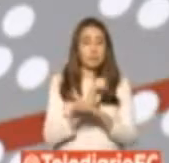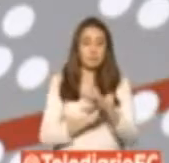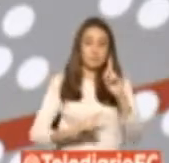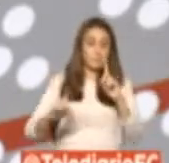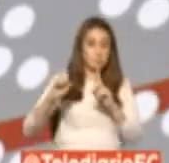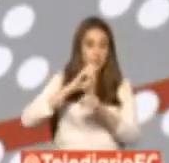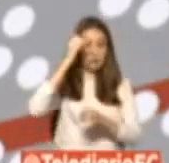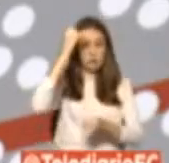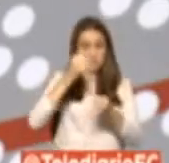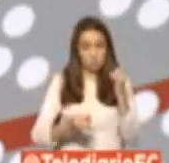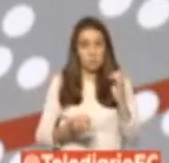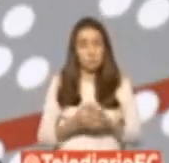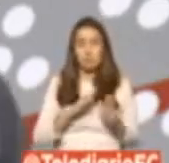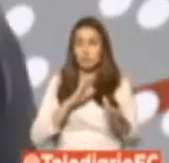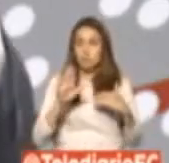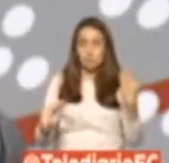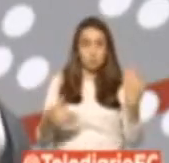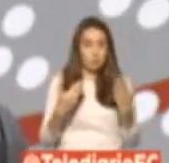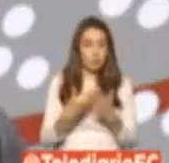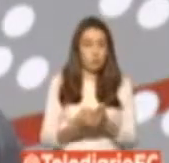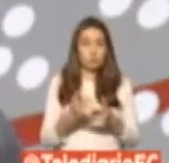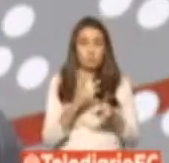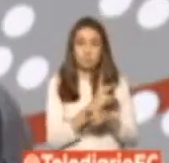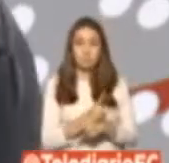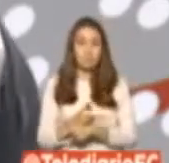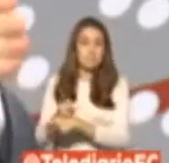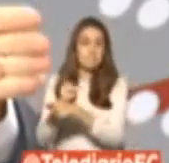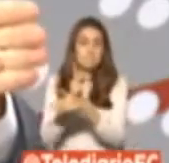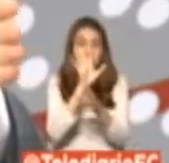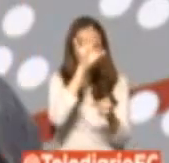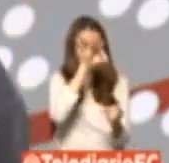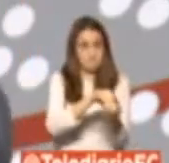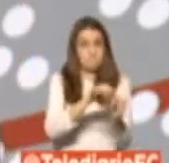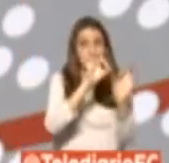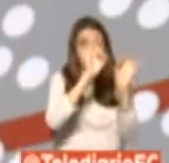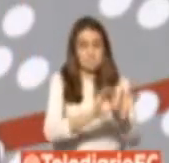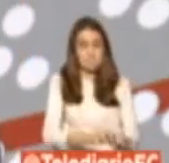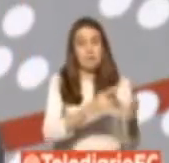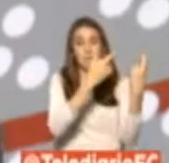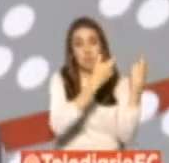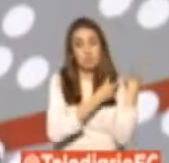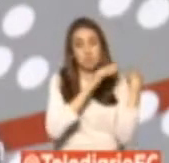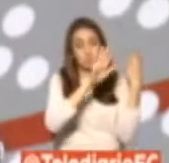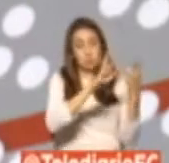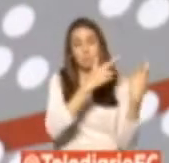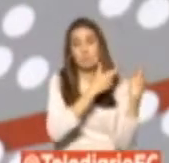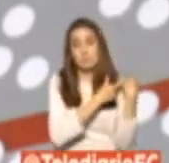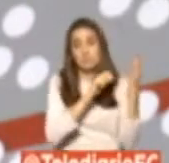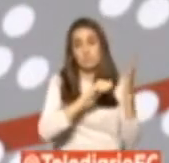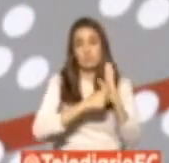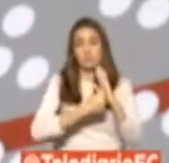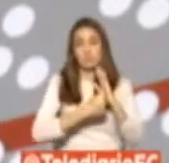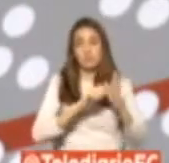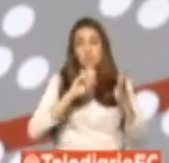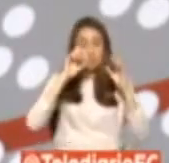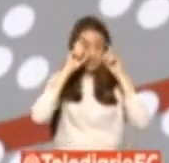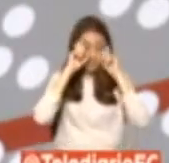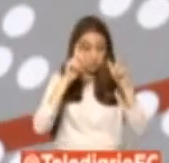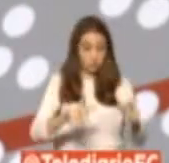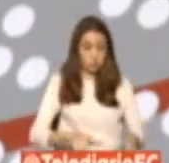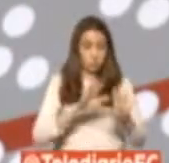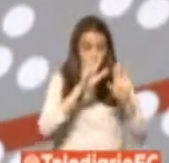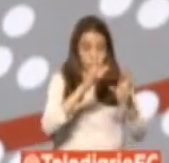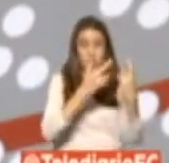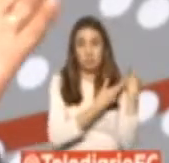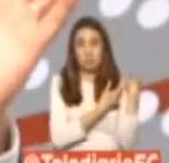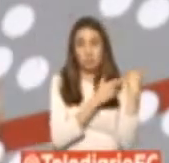tenerse las instancias, todas las instancias. Consejo Nacional Electoral es su competencia. Contraloría es su competencia. Fiscalía es